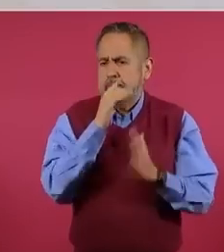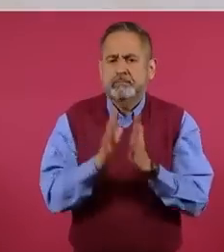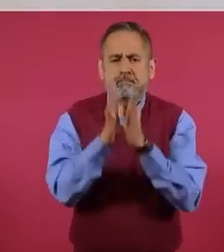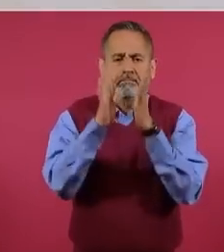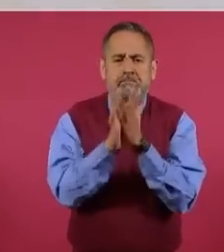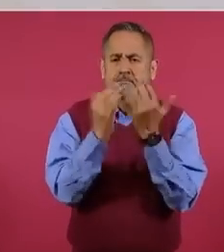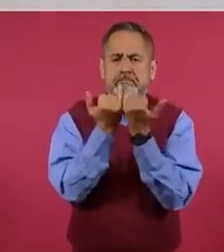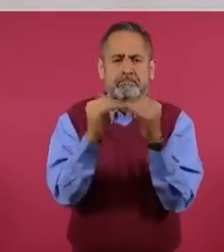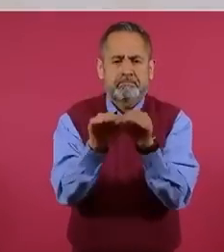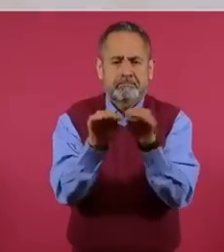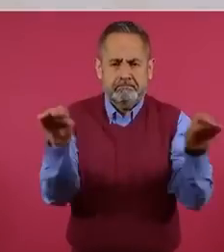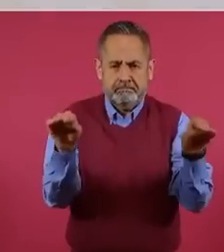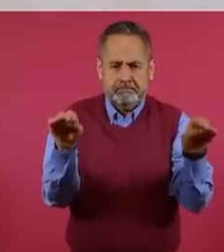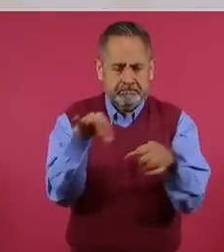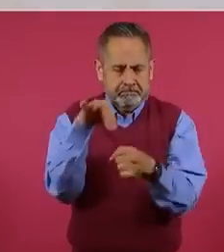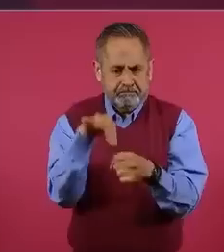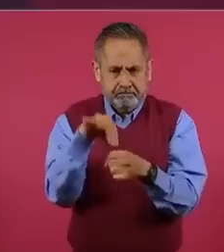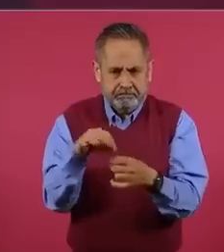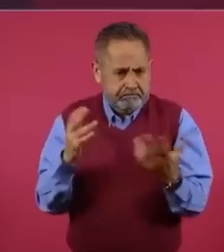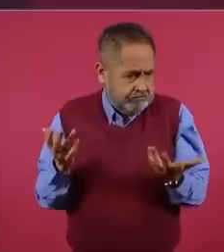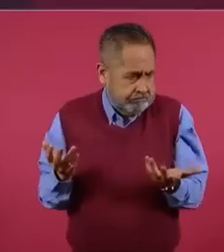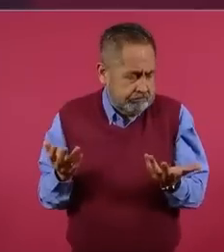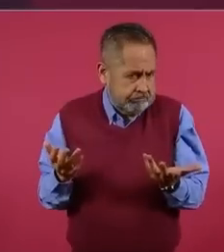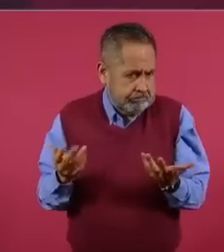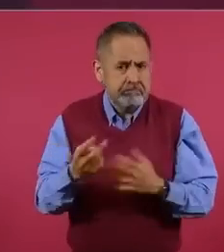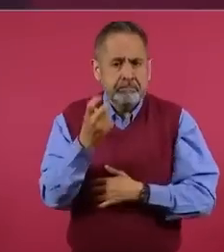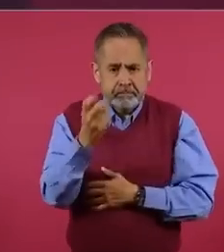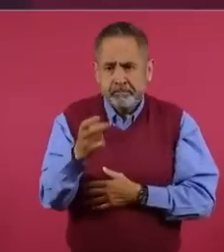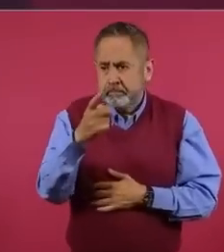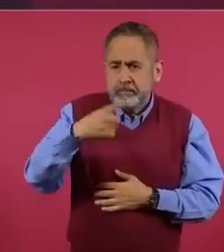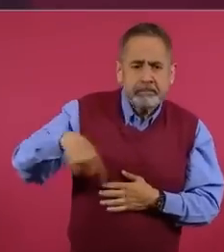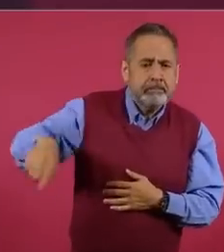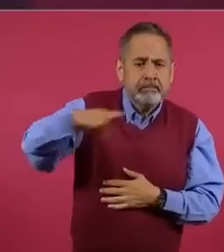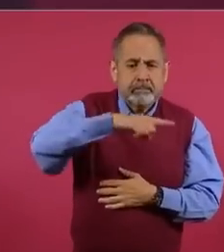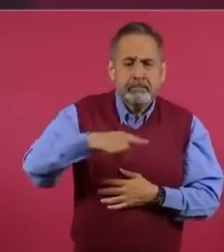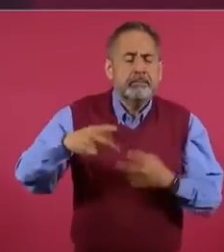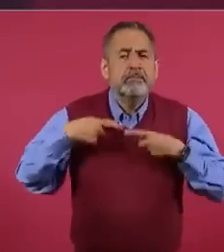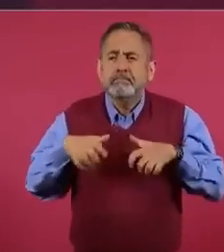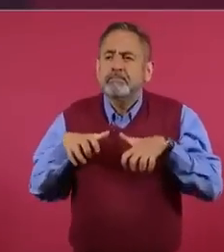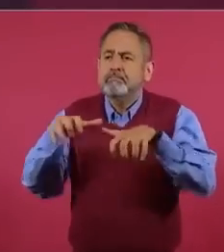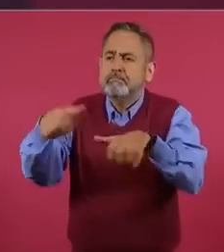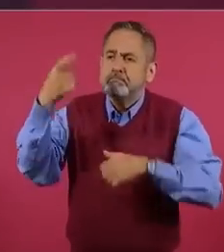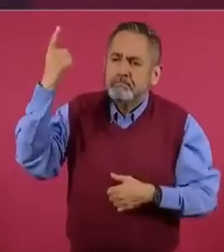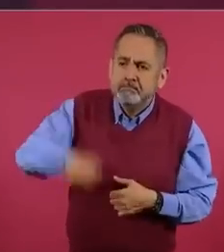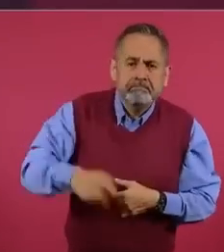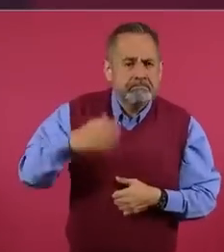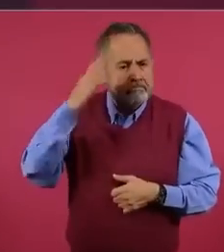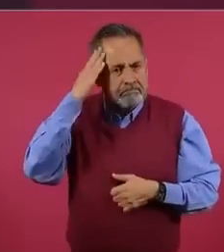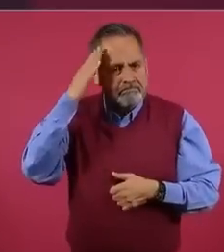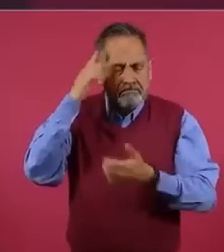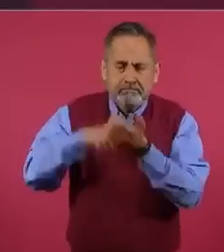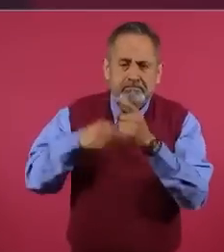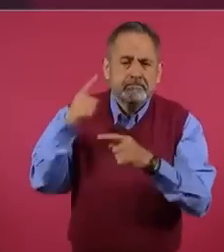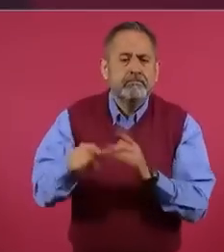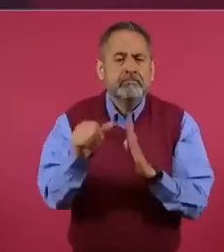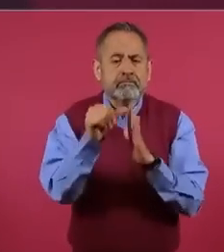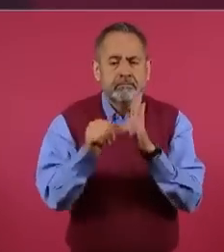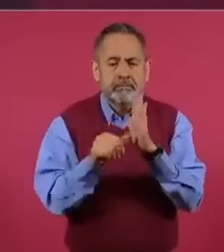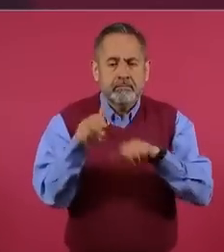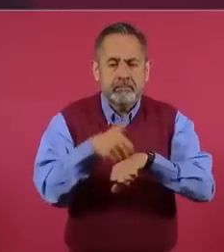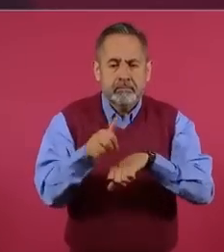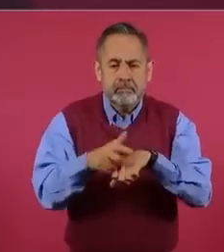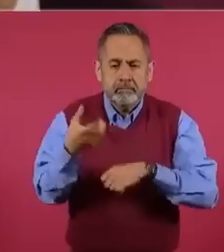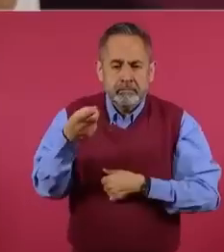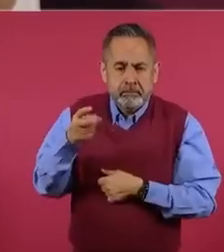que no es la democracia el gobierno del pueblo y para el pueblo, que no establece el artículo 39